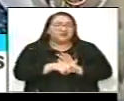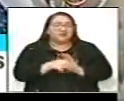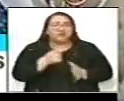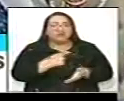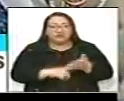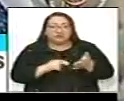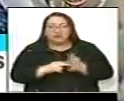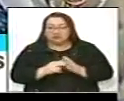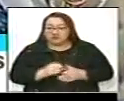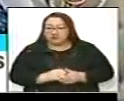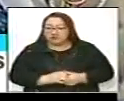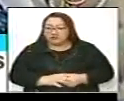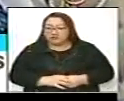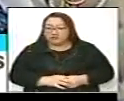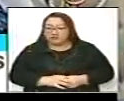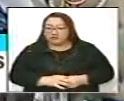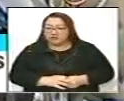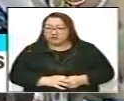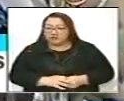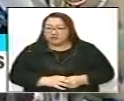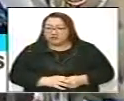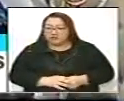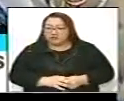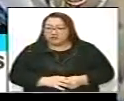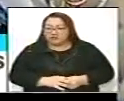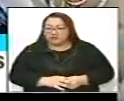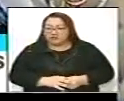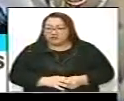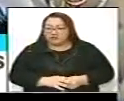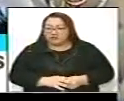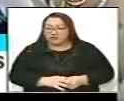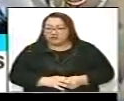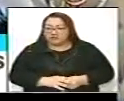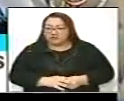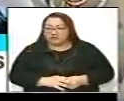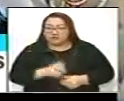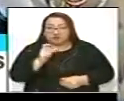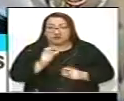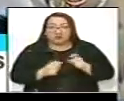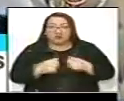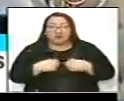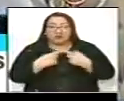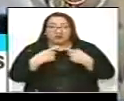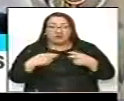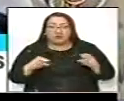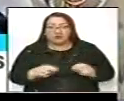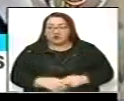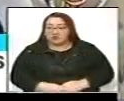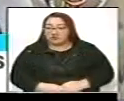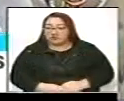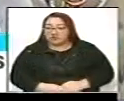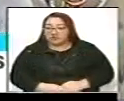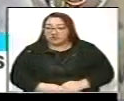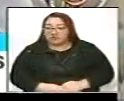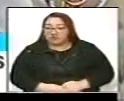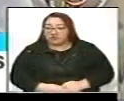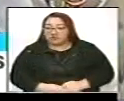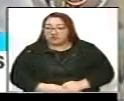significó alguien que es de interés público. Cada ser humano es un ser público. Esto es